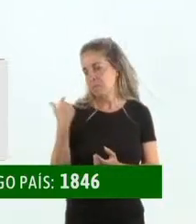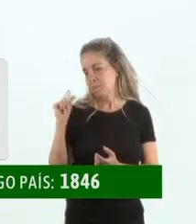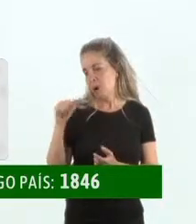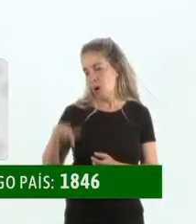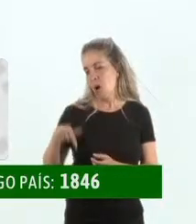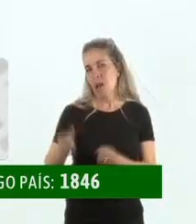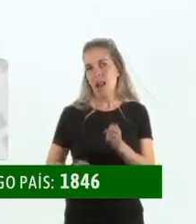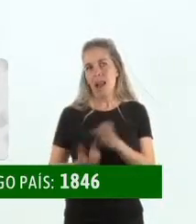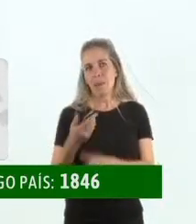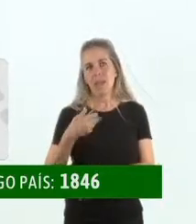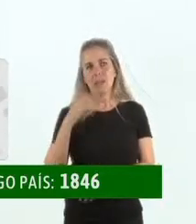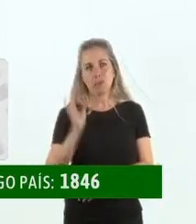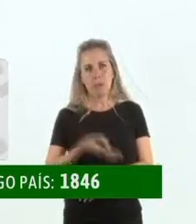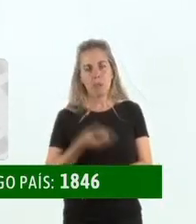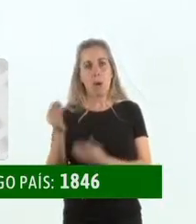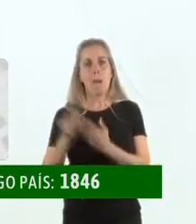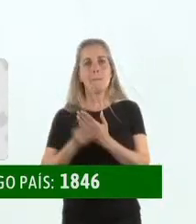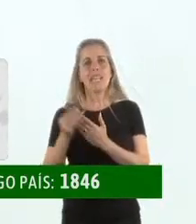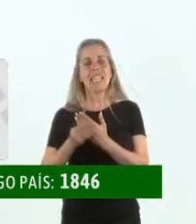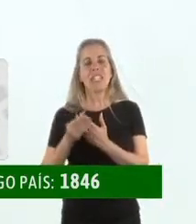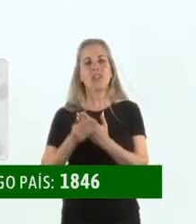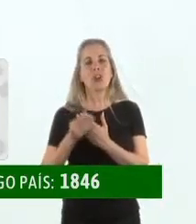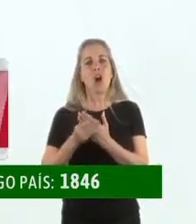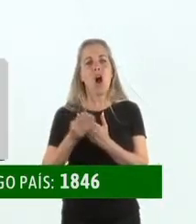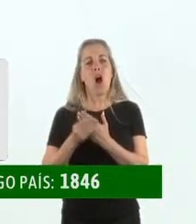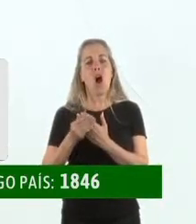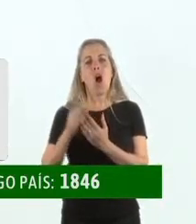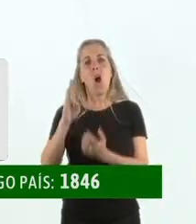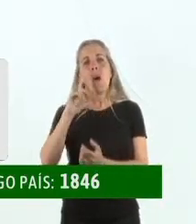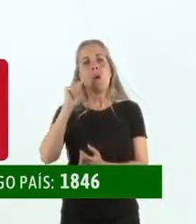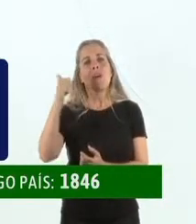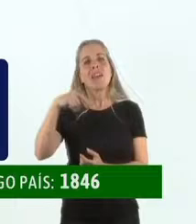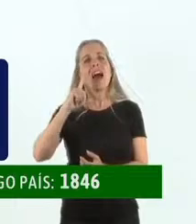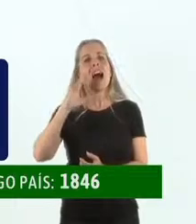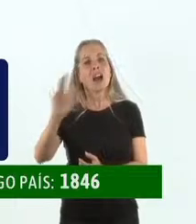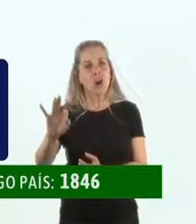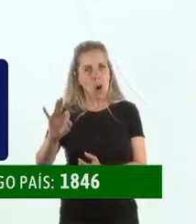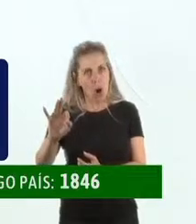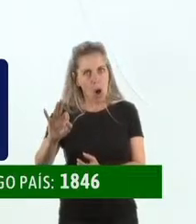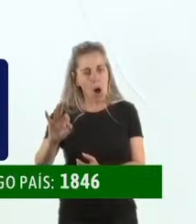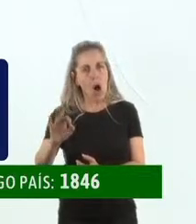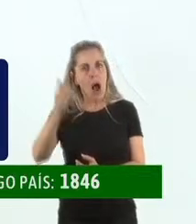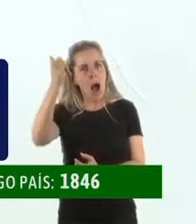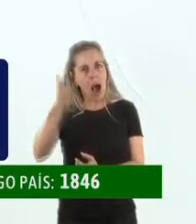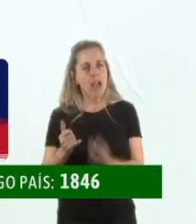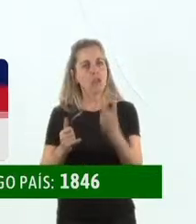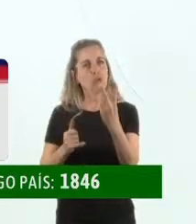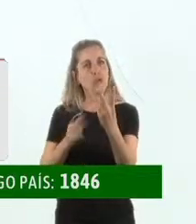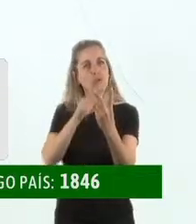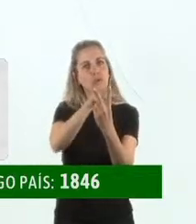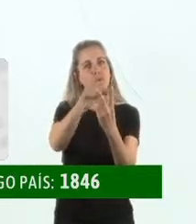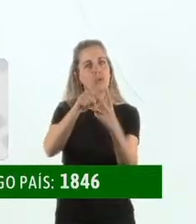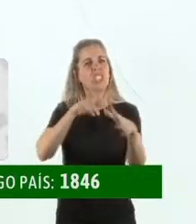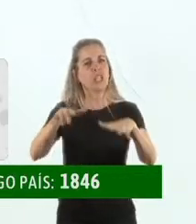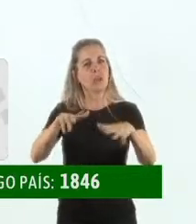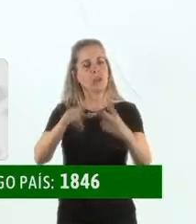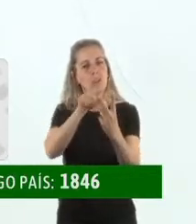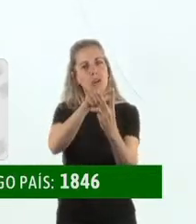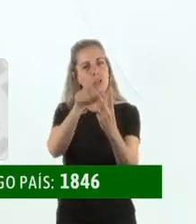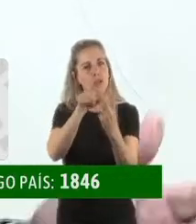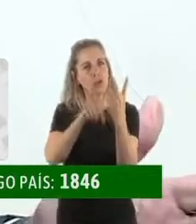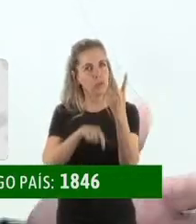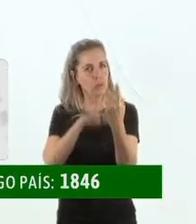nada más que el ministro de gobierno de la provincia de Buenos Aires Carlos bianco acaba de fijar posición en dos cuestiones una en